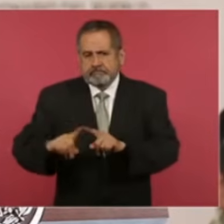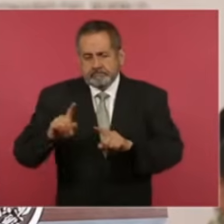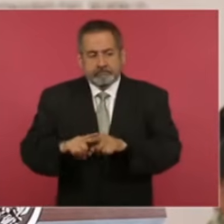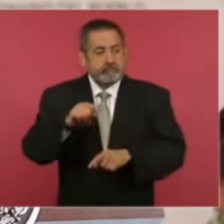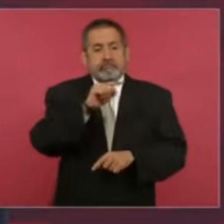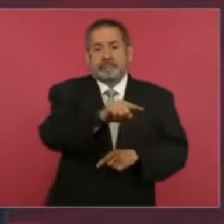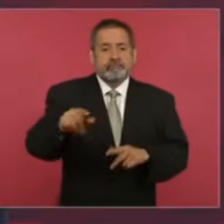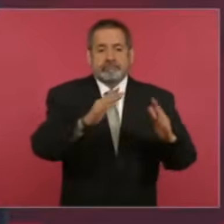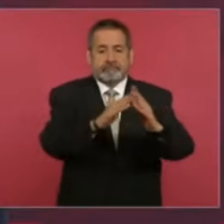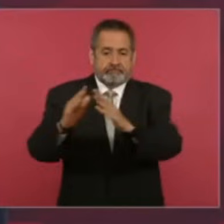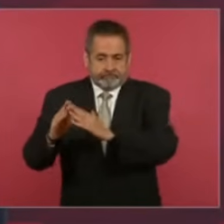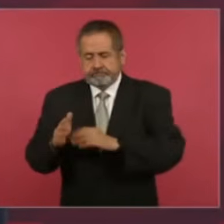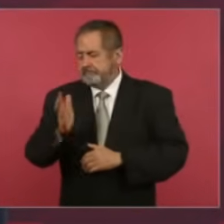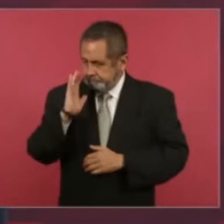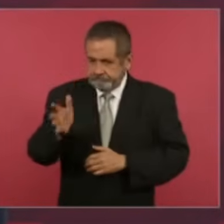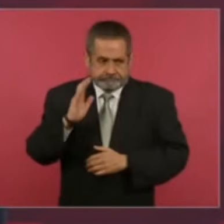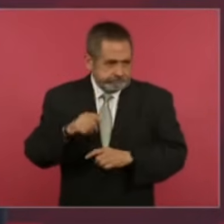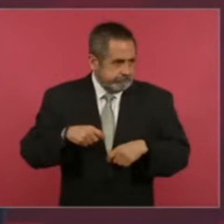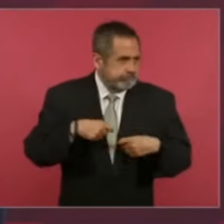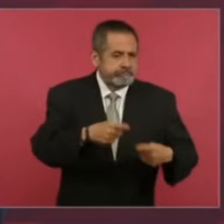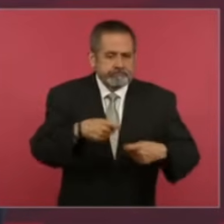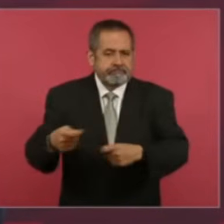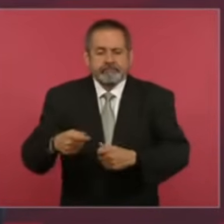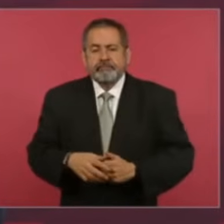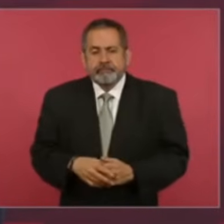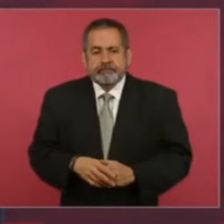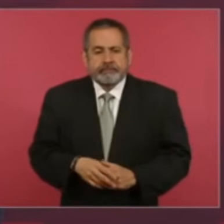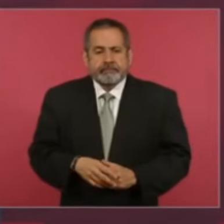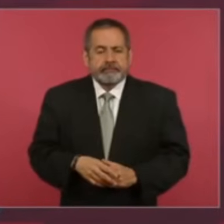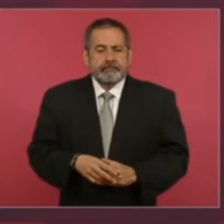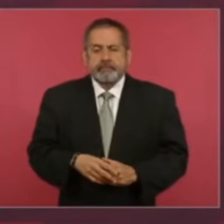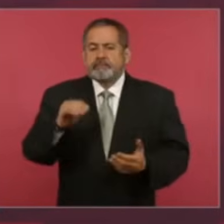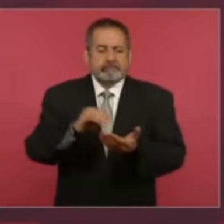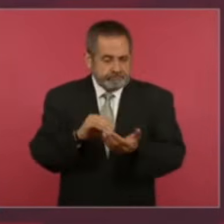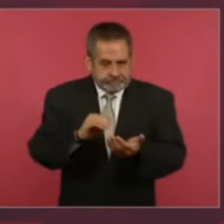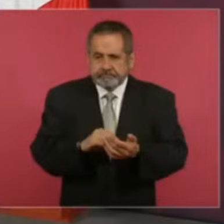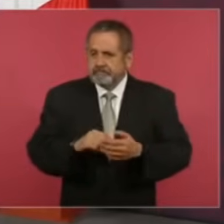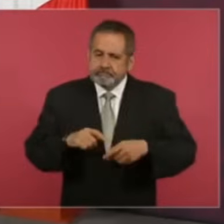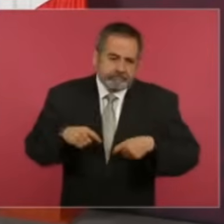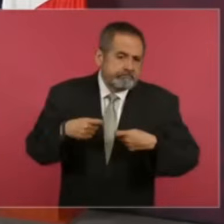en las viviendas. Se sigue entregando